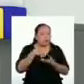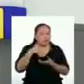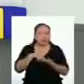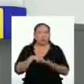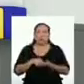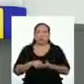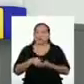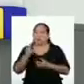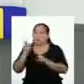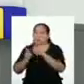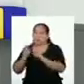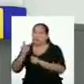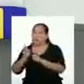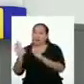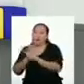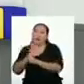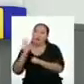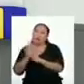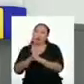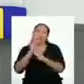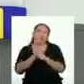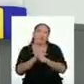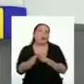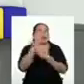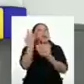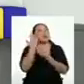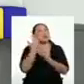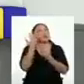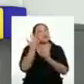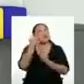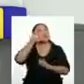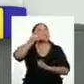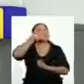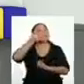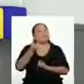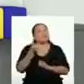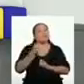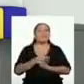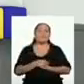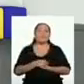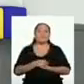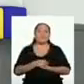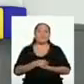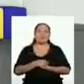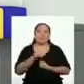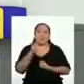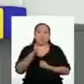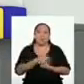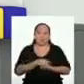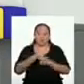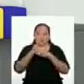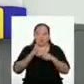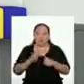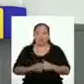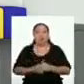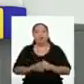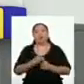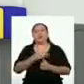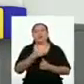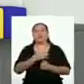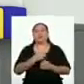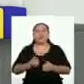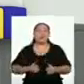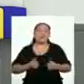Nuestras operadoras están todas ocupadas. Espere en línea. Para averiguar el sentido de la vida o escuchar